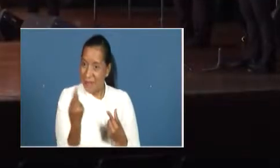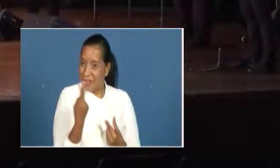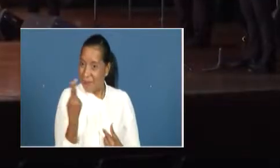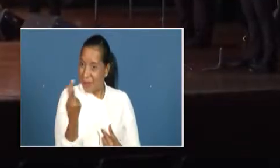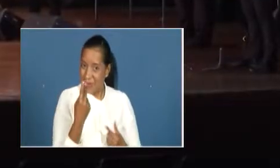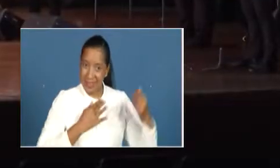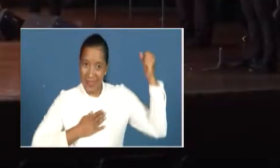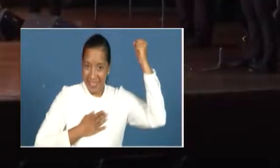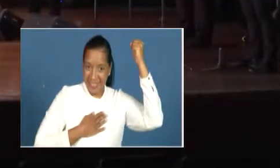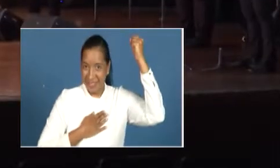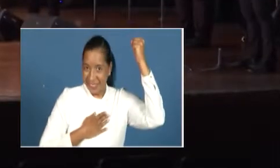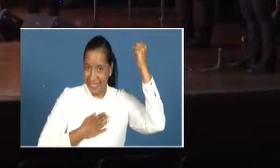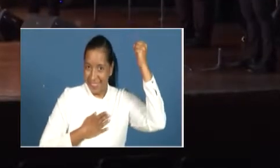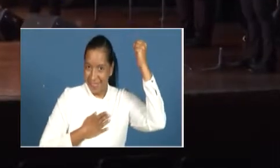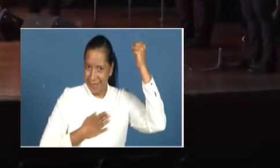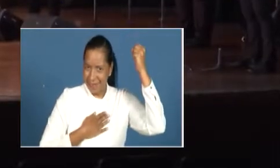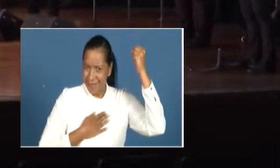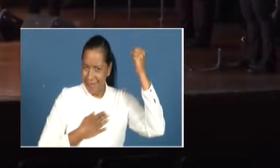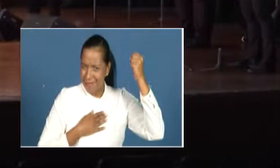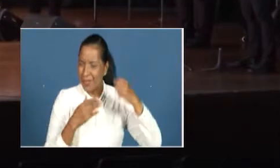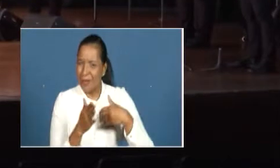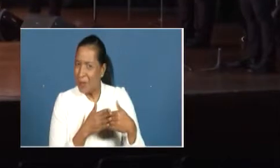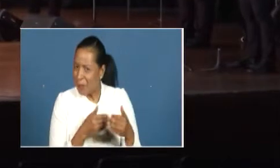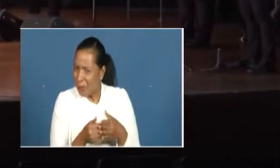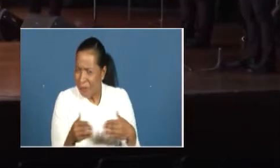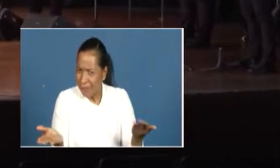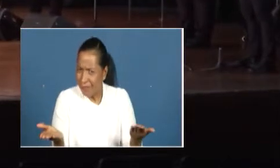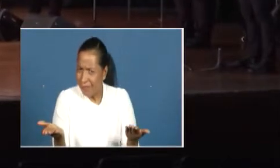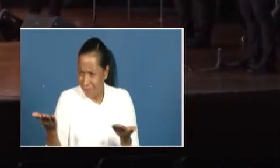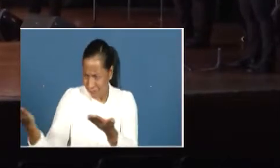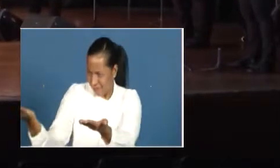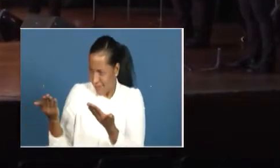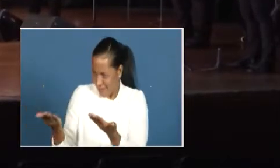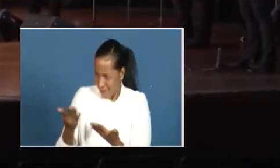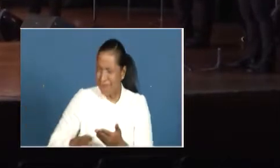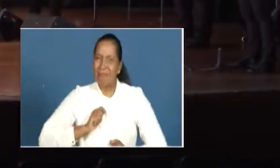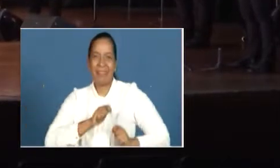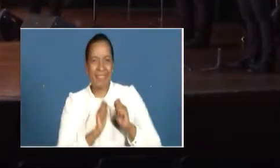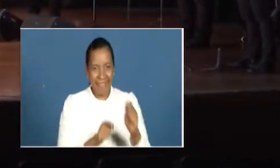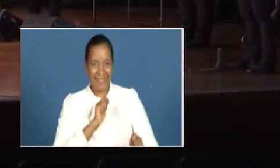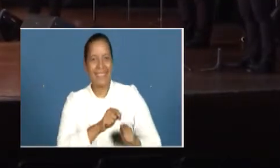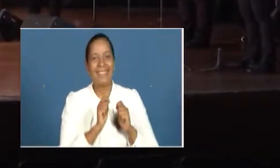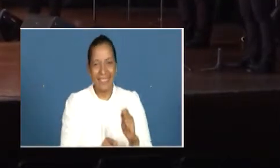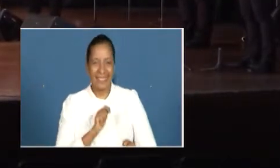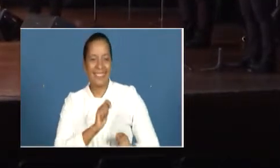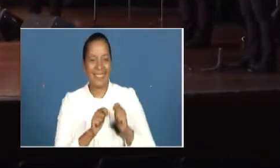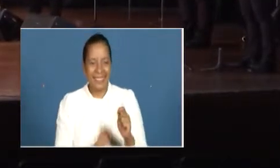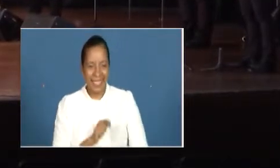Bailamos. Un tumbadito ahí, por favor, para bailar con ella. A distancia.